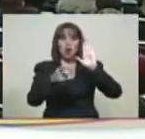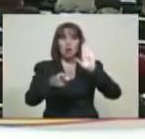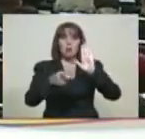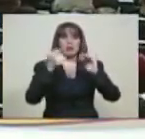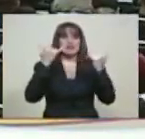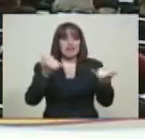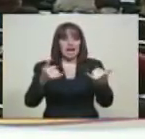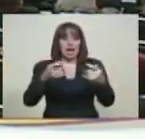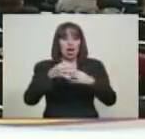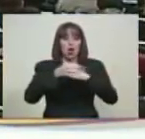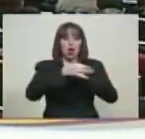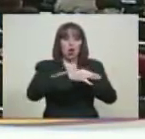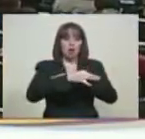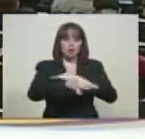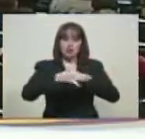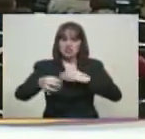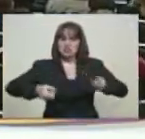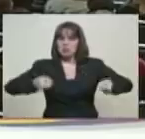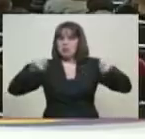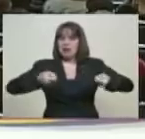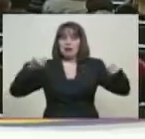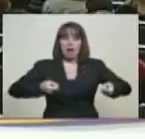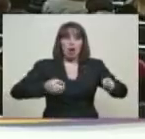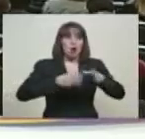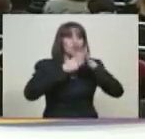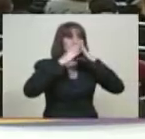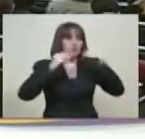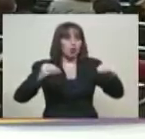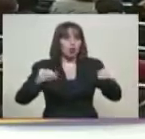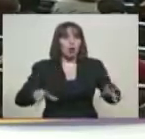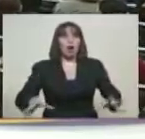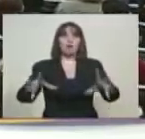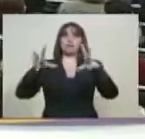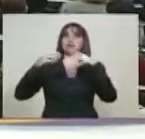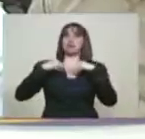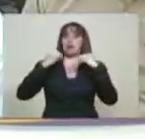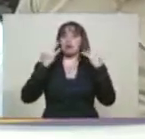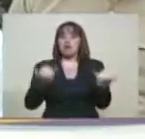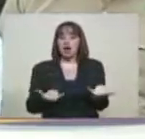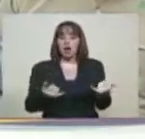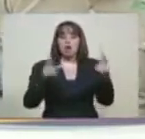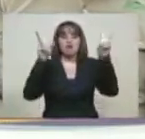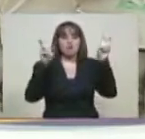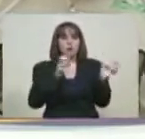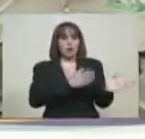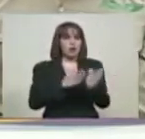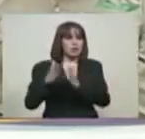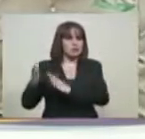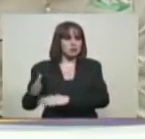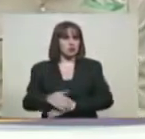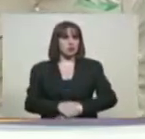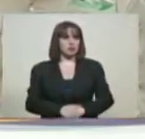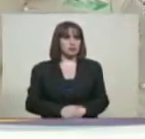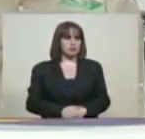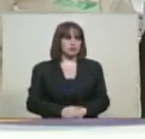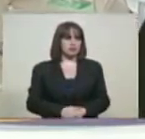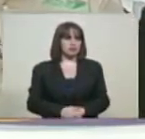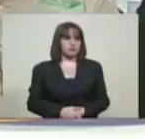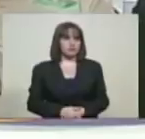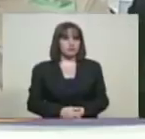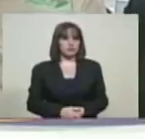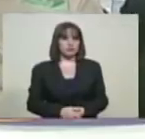mercados municipales del país su estabilidad su reorganización y un centro de mando